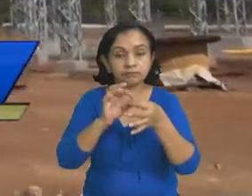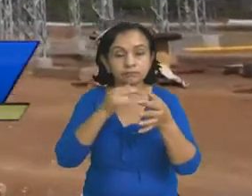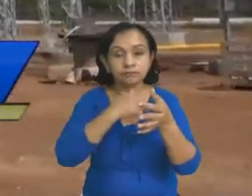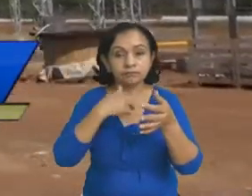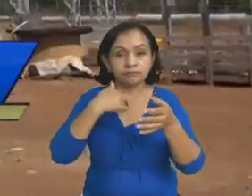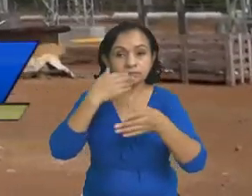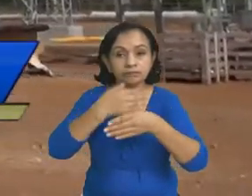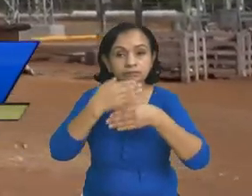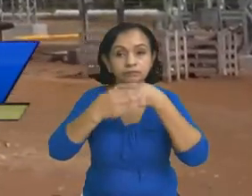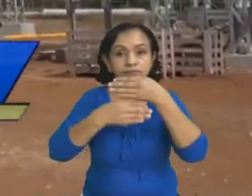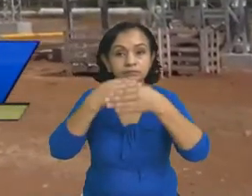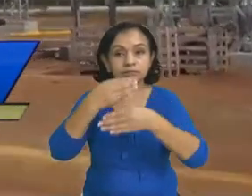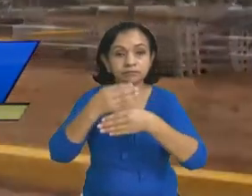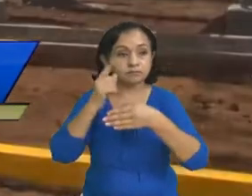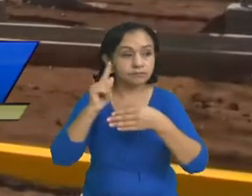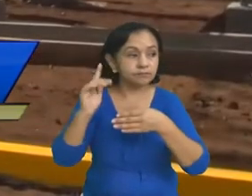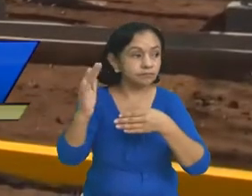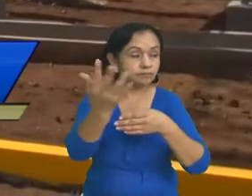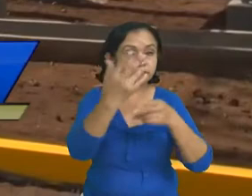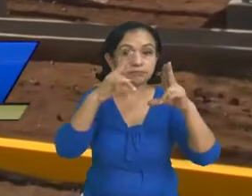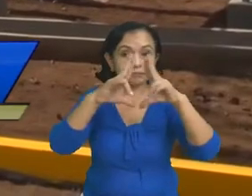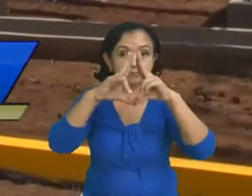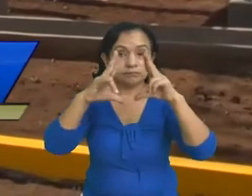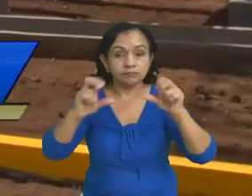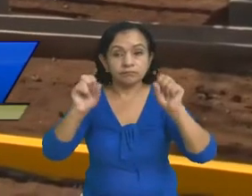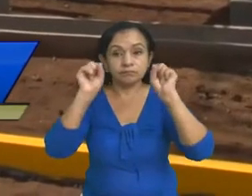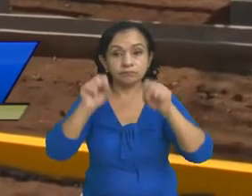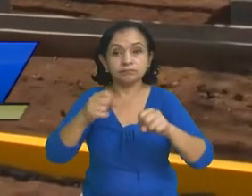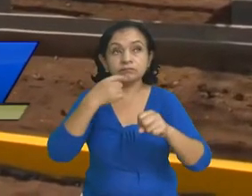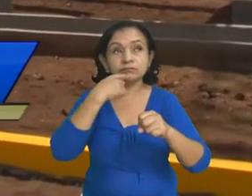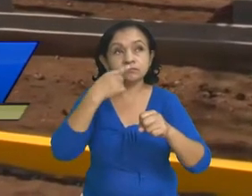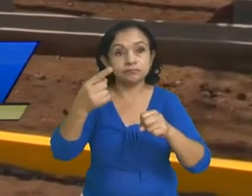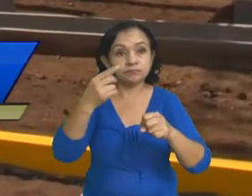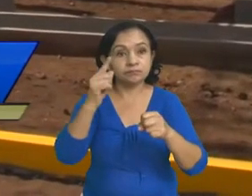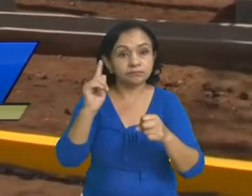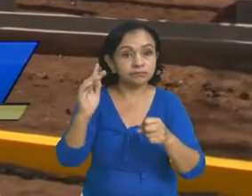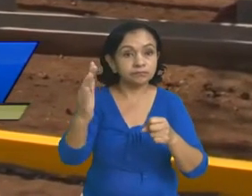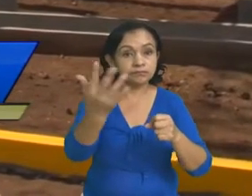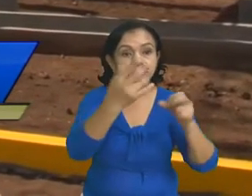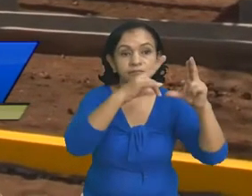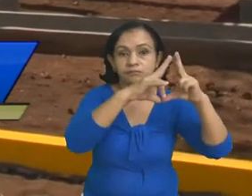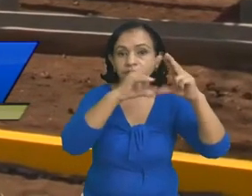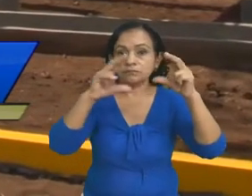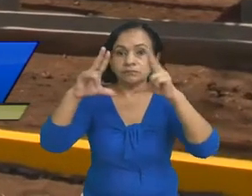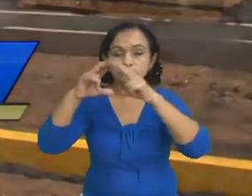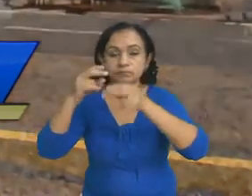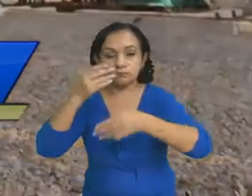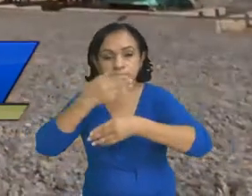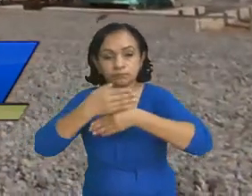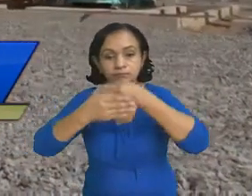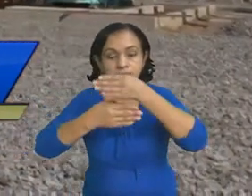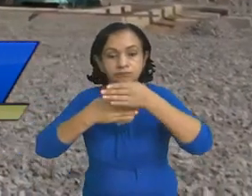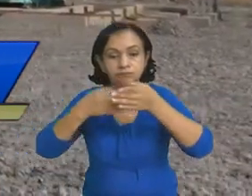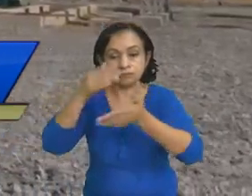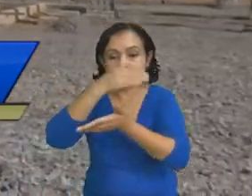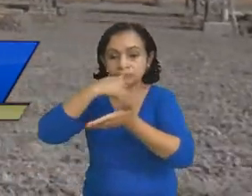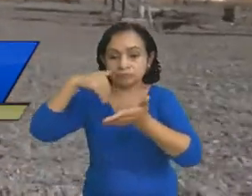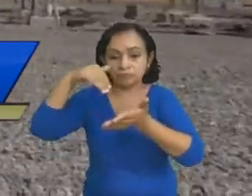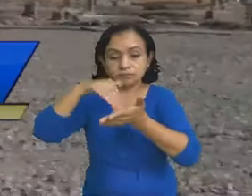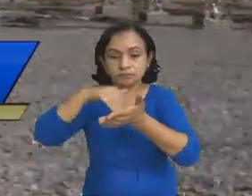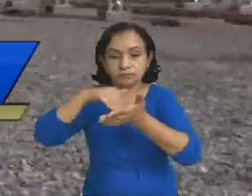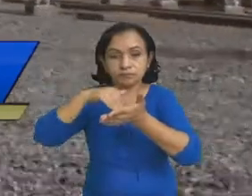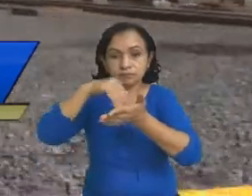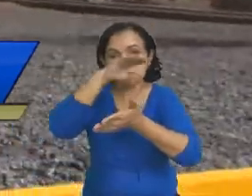instalando, ¿no? Creando en todo el territorio. Porque esto también, y hay que decirlo, se están creando en todo el territorio, es decir, no es únicamente en las cabeceras